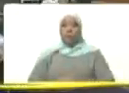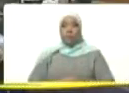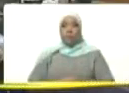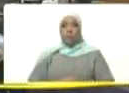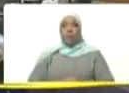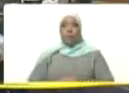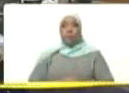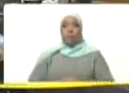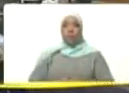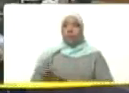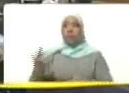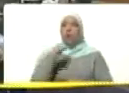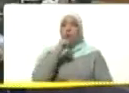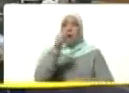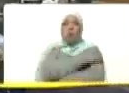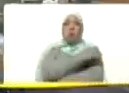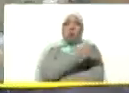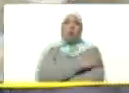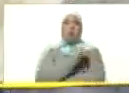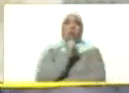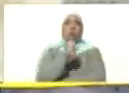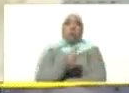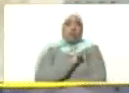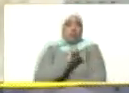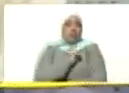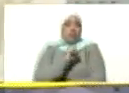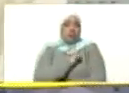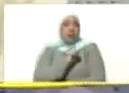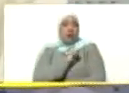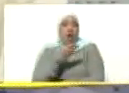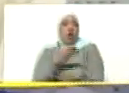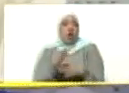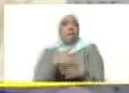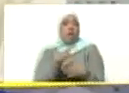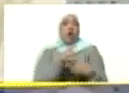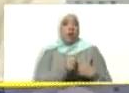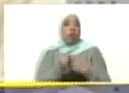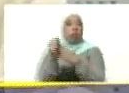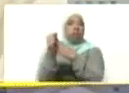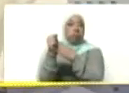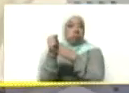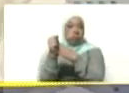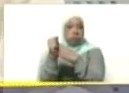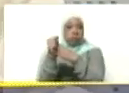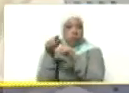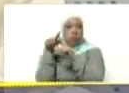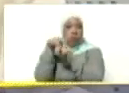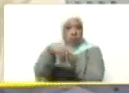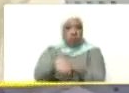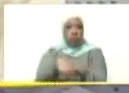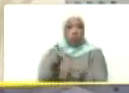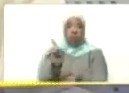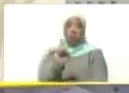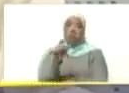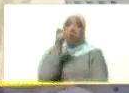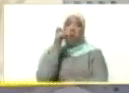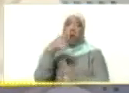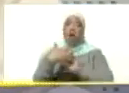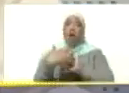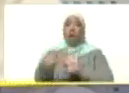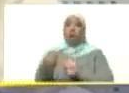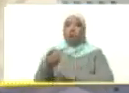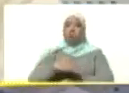de una izquierda cobarde que pretende dirigirse en ejemplo que no tienen,